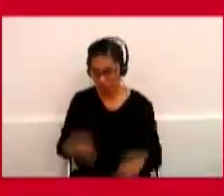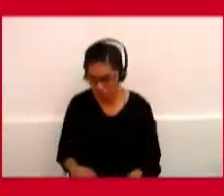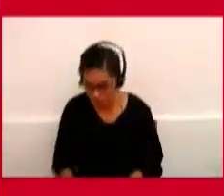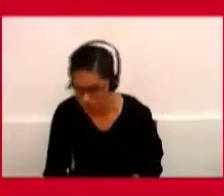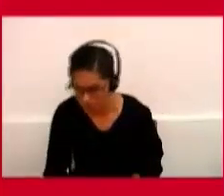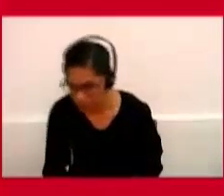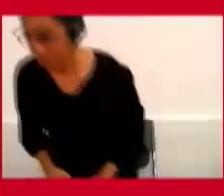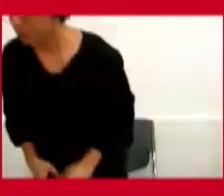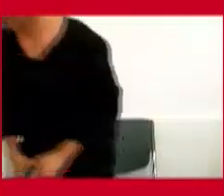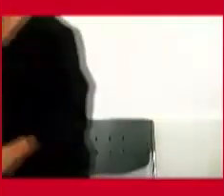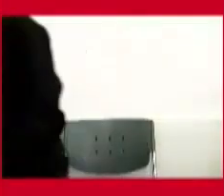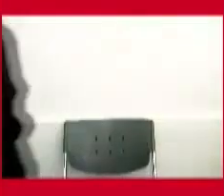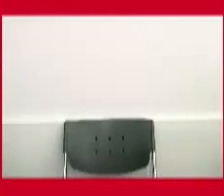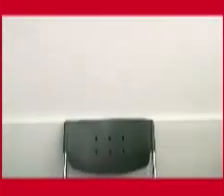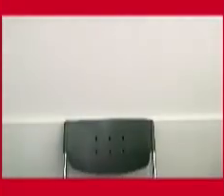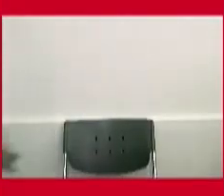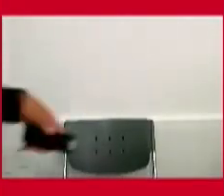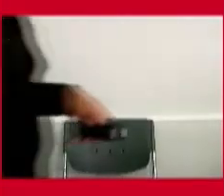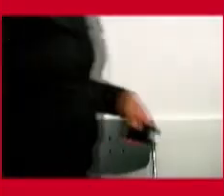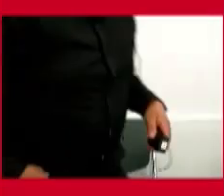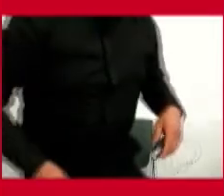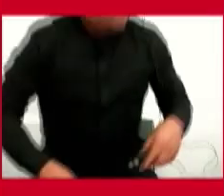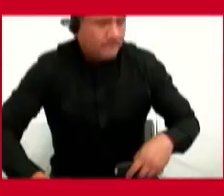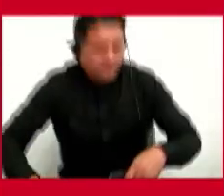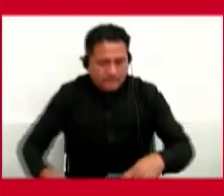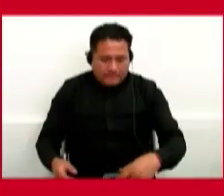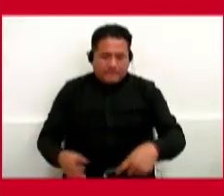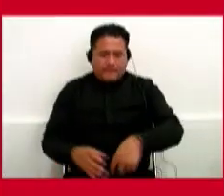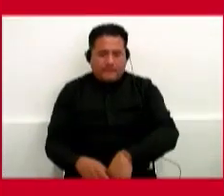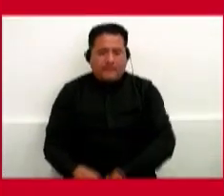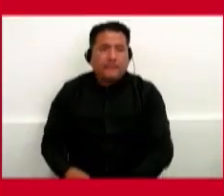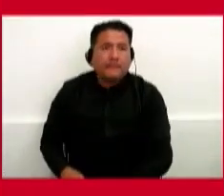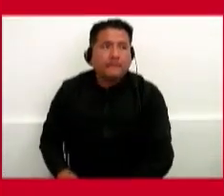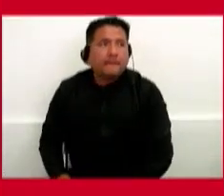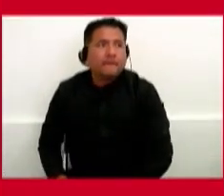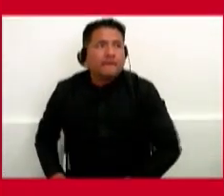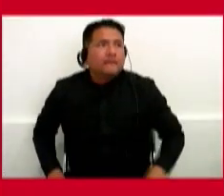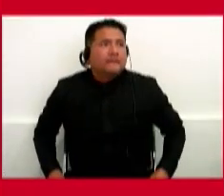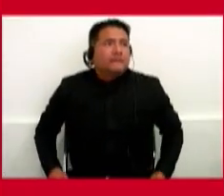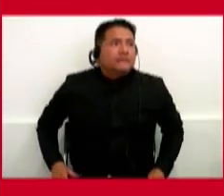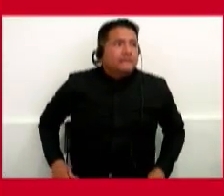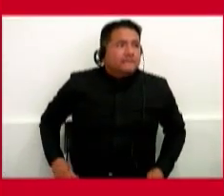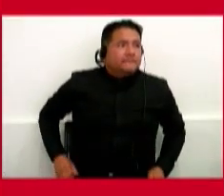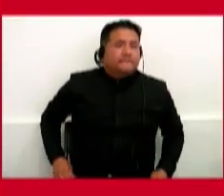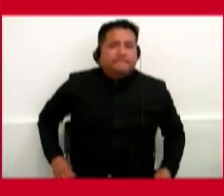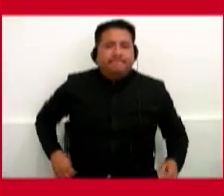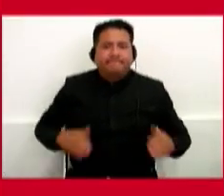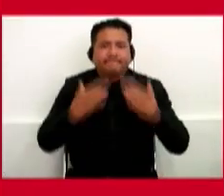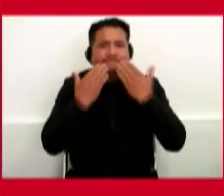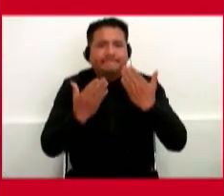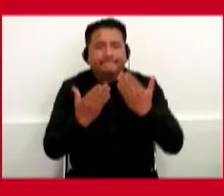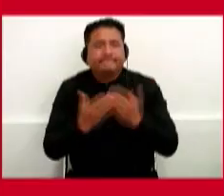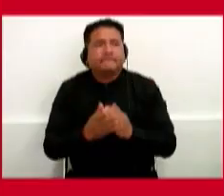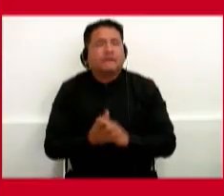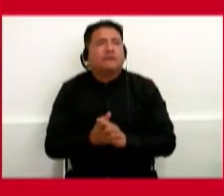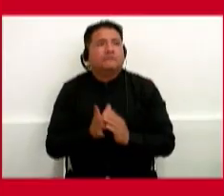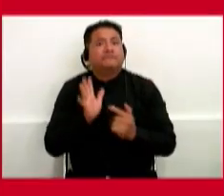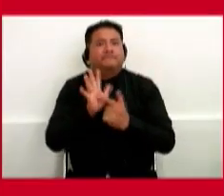Bien, ante todo, buenas tardes y gracias por su asistencia. Gracias también por la presentación.